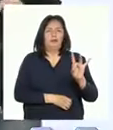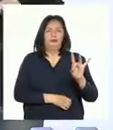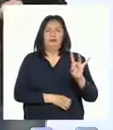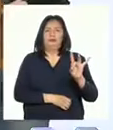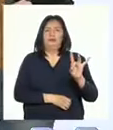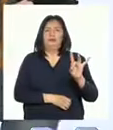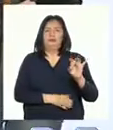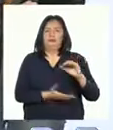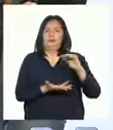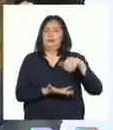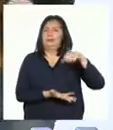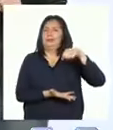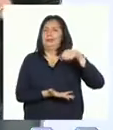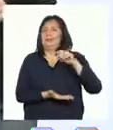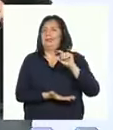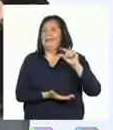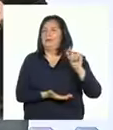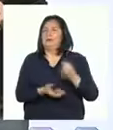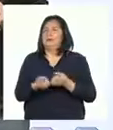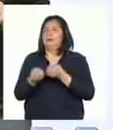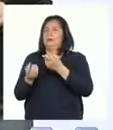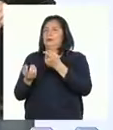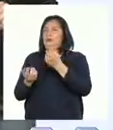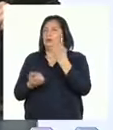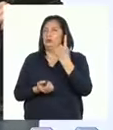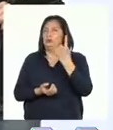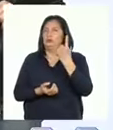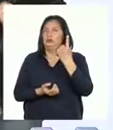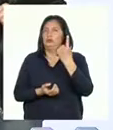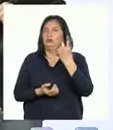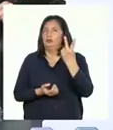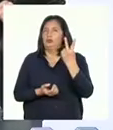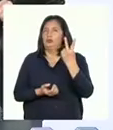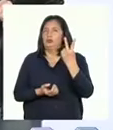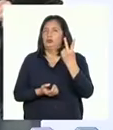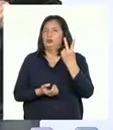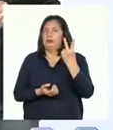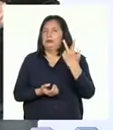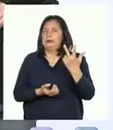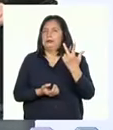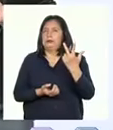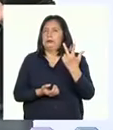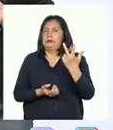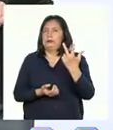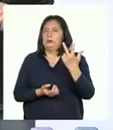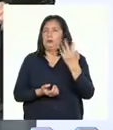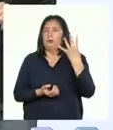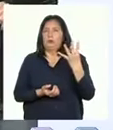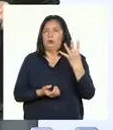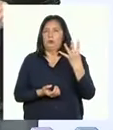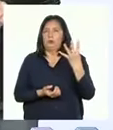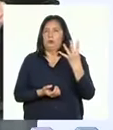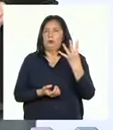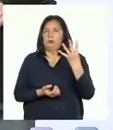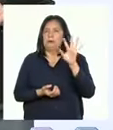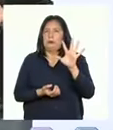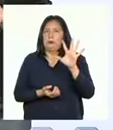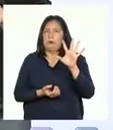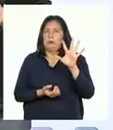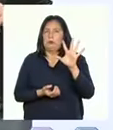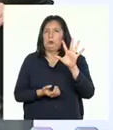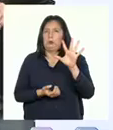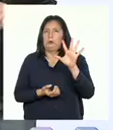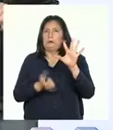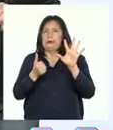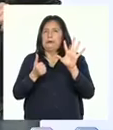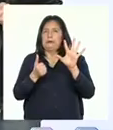galón. Eso nos daría 1, 2, 3, 4,